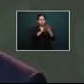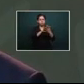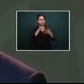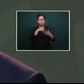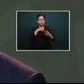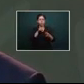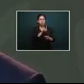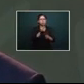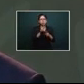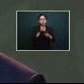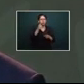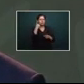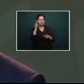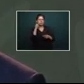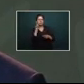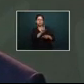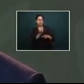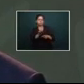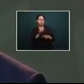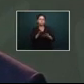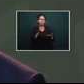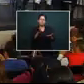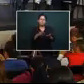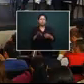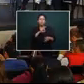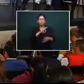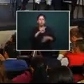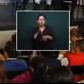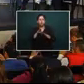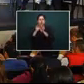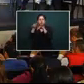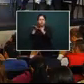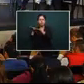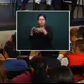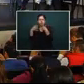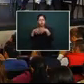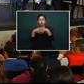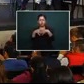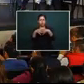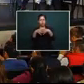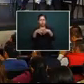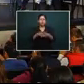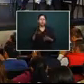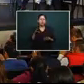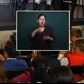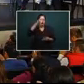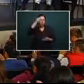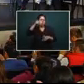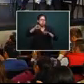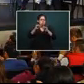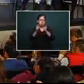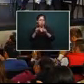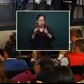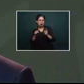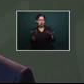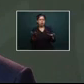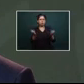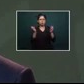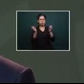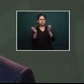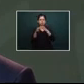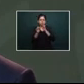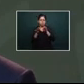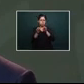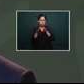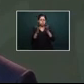esto también capacitándolos en artes, oficios que les permitan a ellos ir llevando a cabo alguna actividad